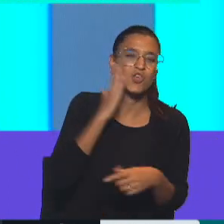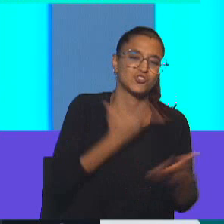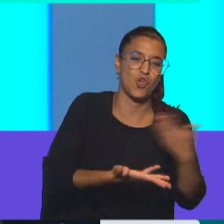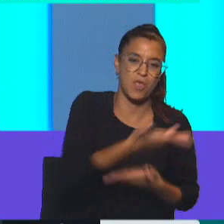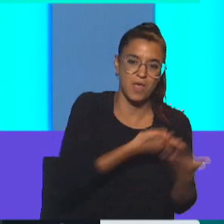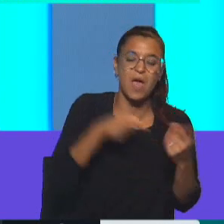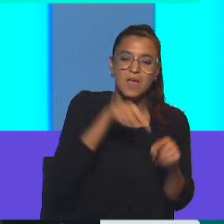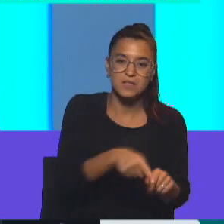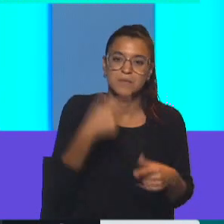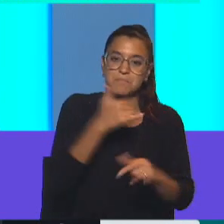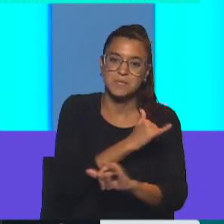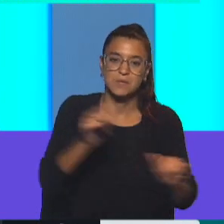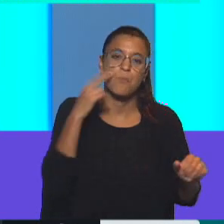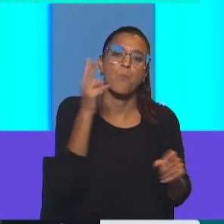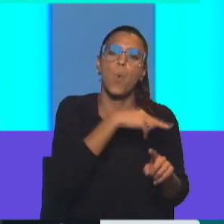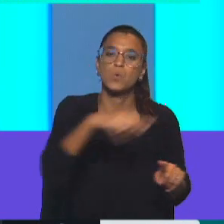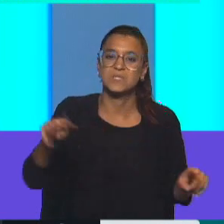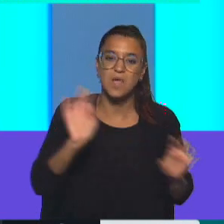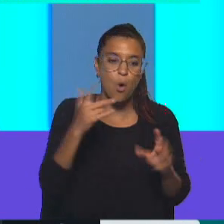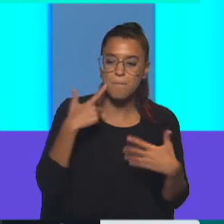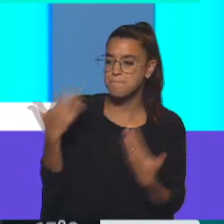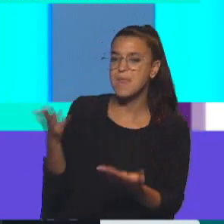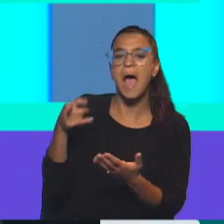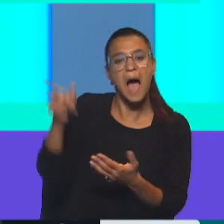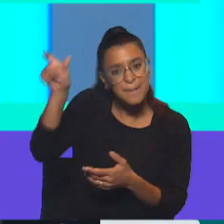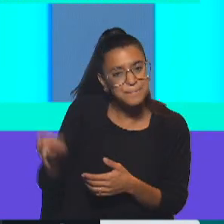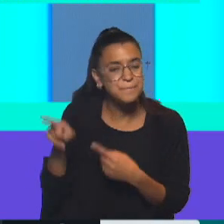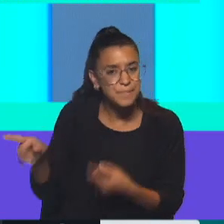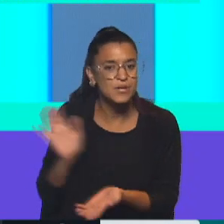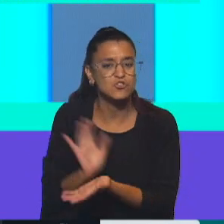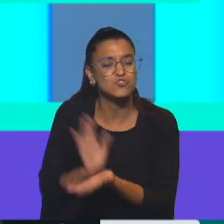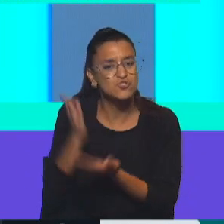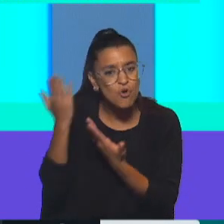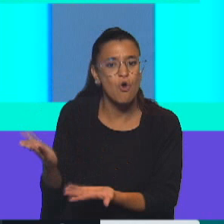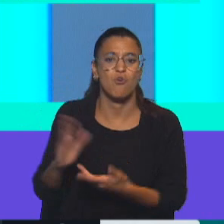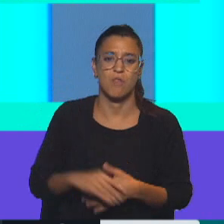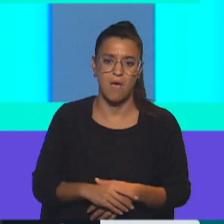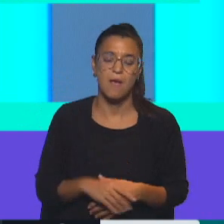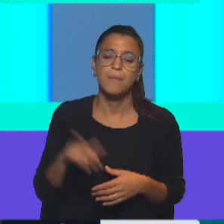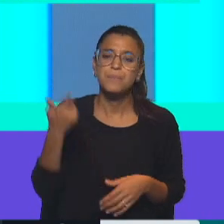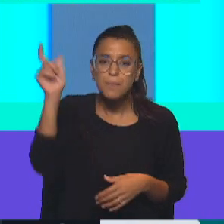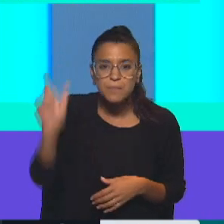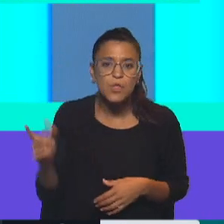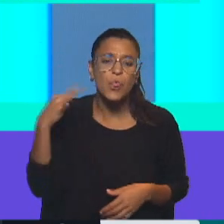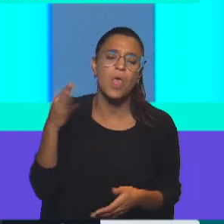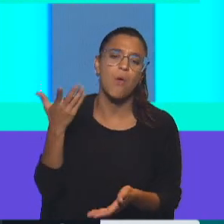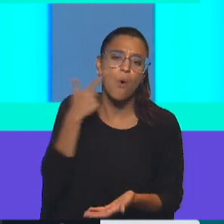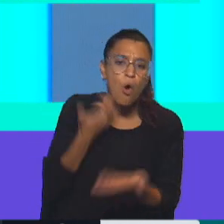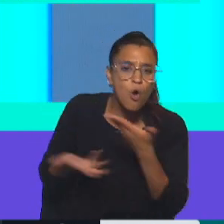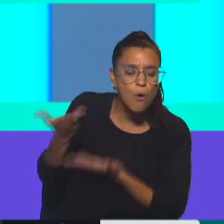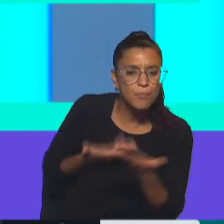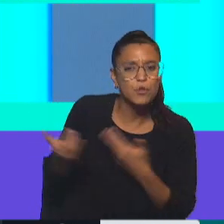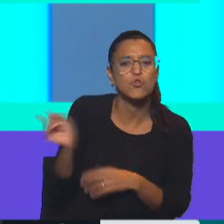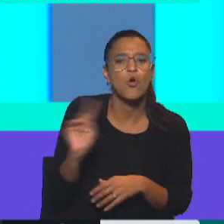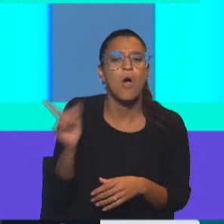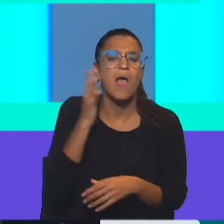aprendizaje ultimativo de nuestro museo, ¿no? Mirar al otro como un ser humano, como un sujeto, como alguien con quien debo convivir y no como alguien